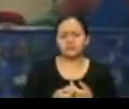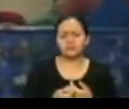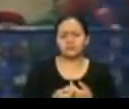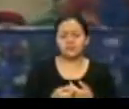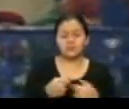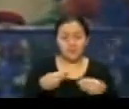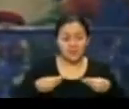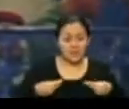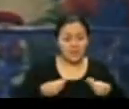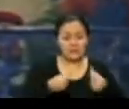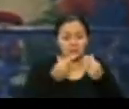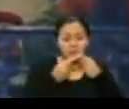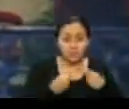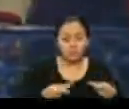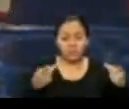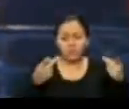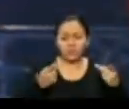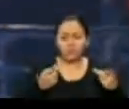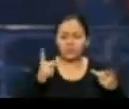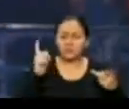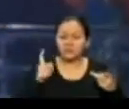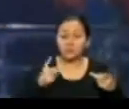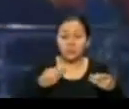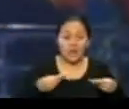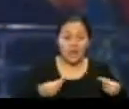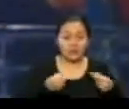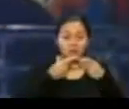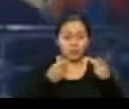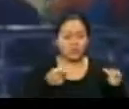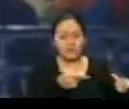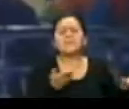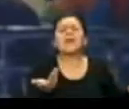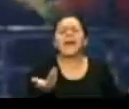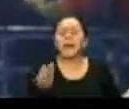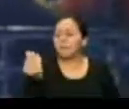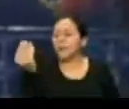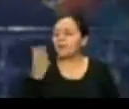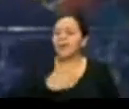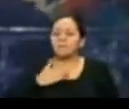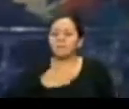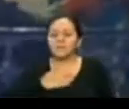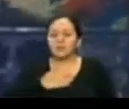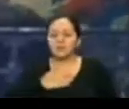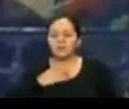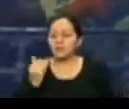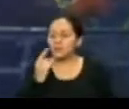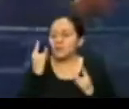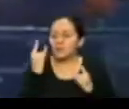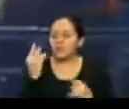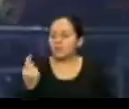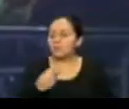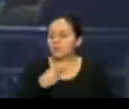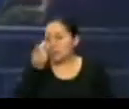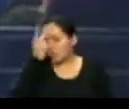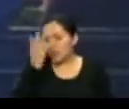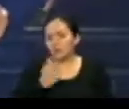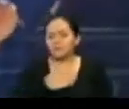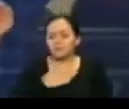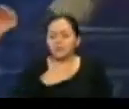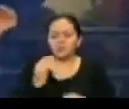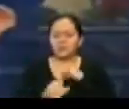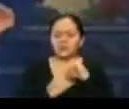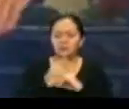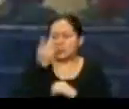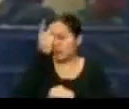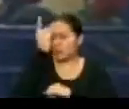gasto público para garantizar su deuda externa, porque ellos mismos tenían la deuda externa, como ya